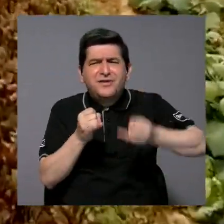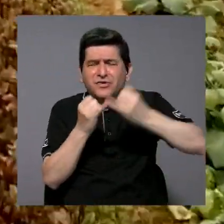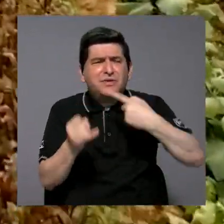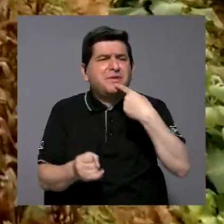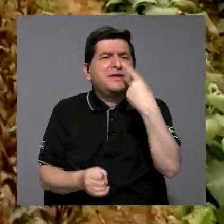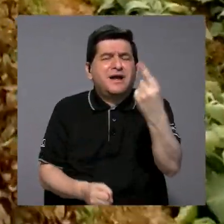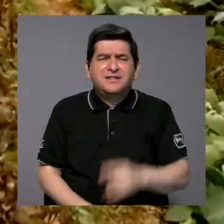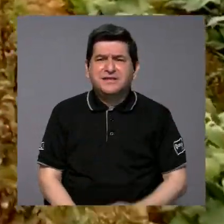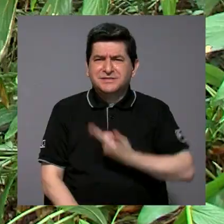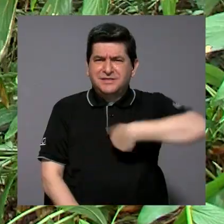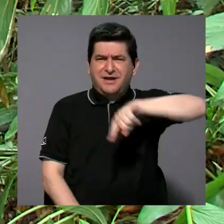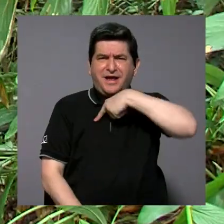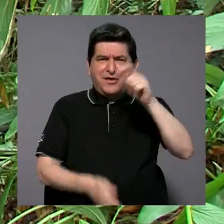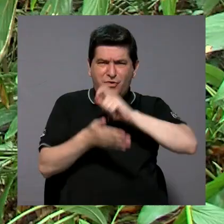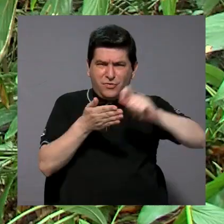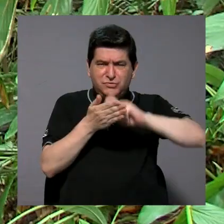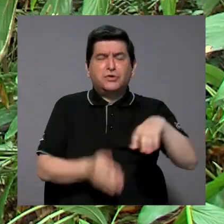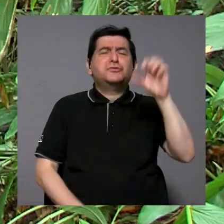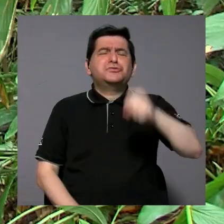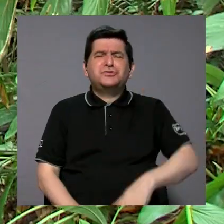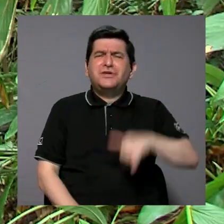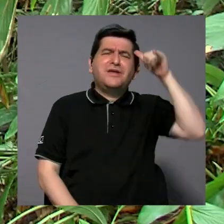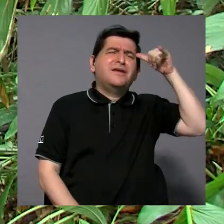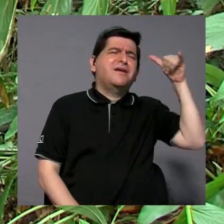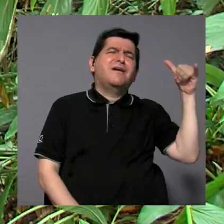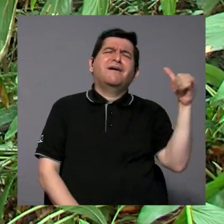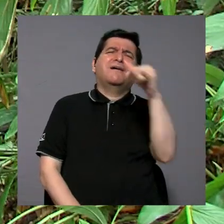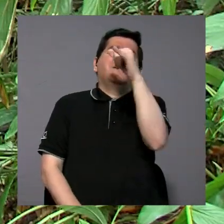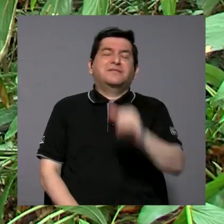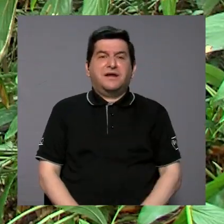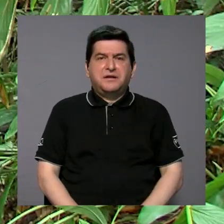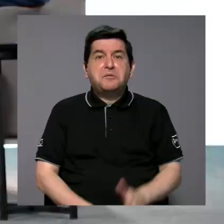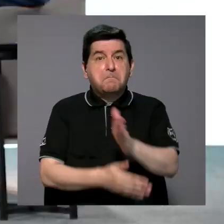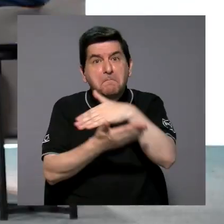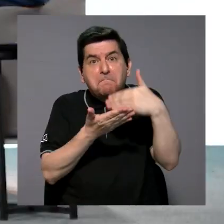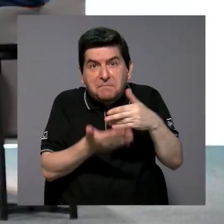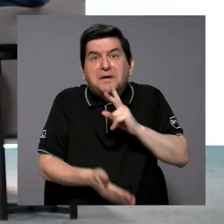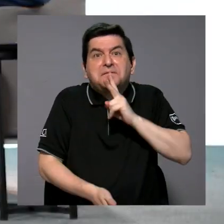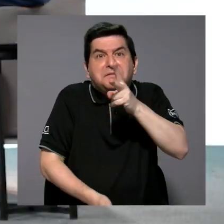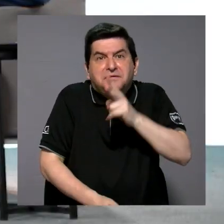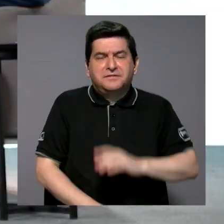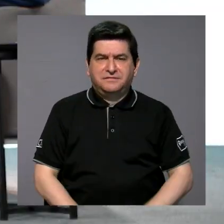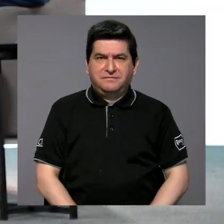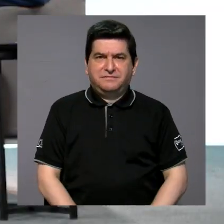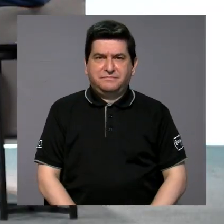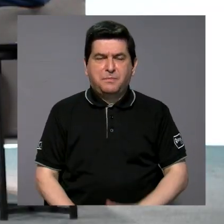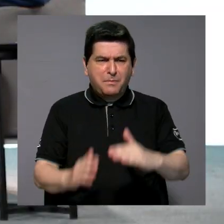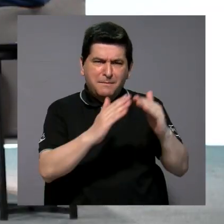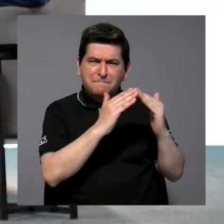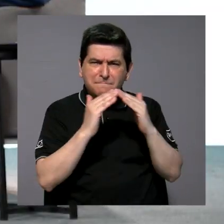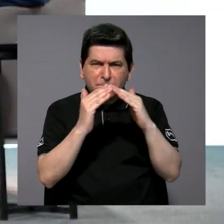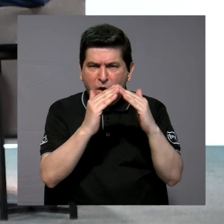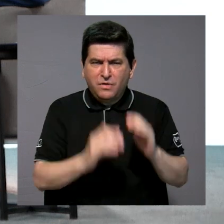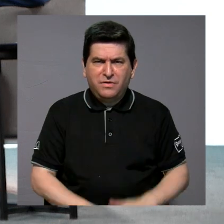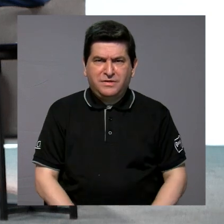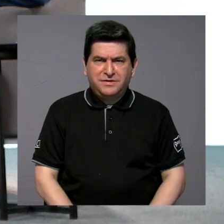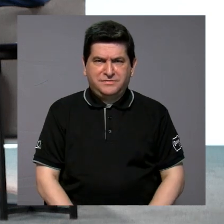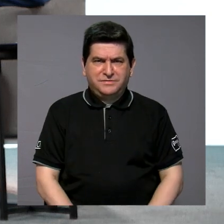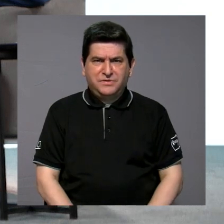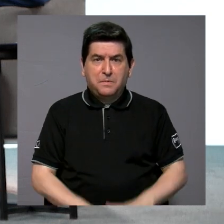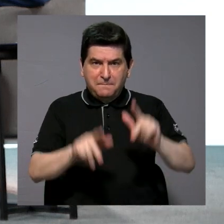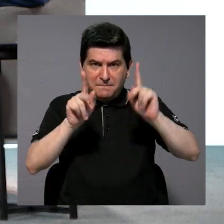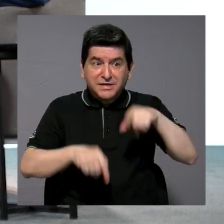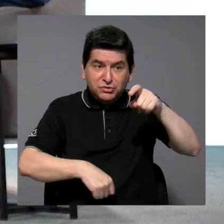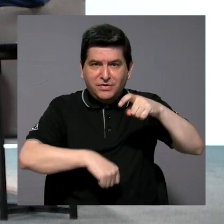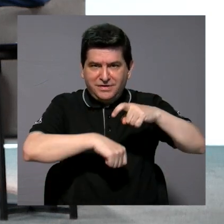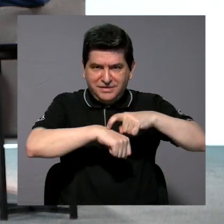nos decían a nosotros en la escuela. Inagotables, infinitos, y en parte era cierto, porque la población,